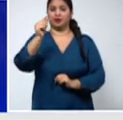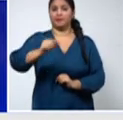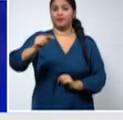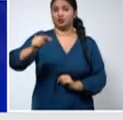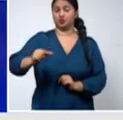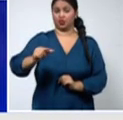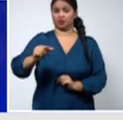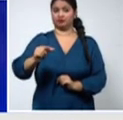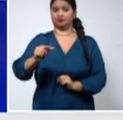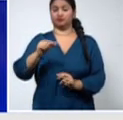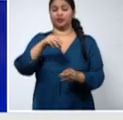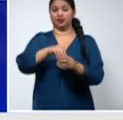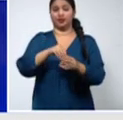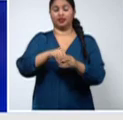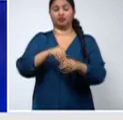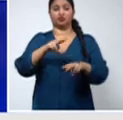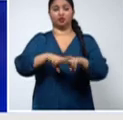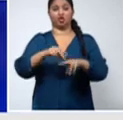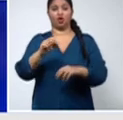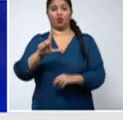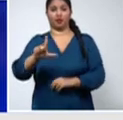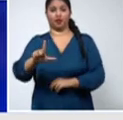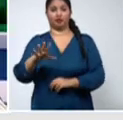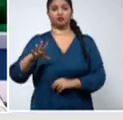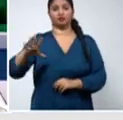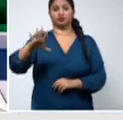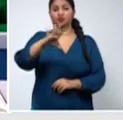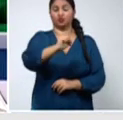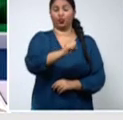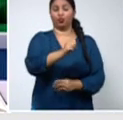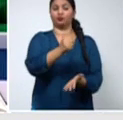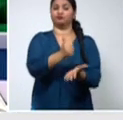del municipio cabecera de Holguín.